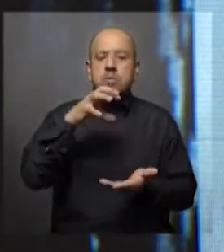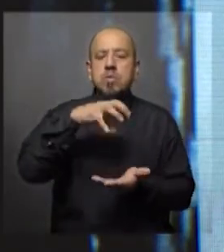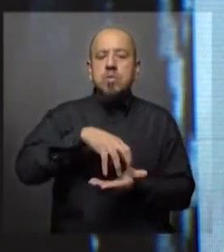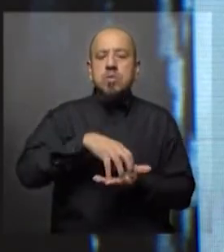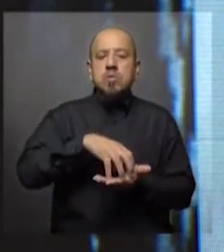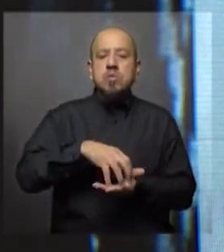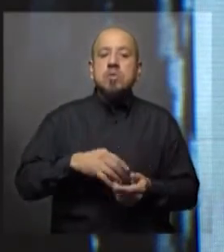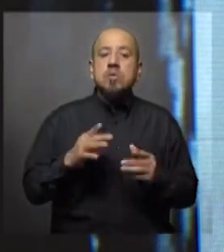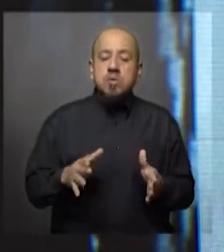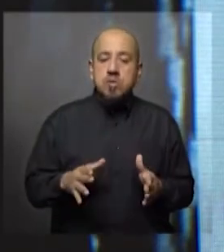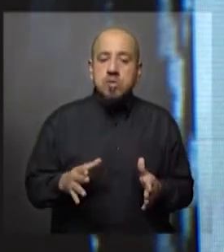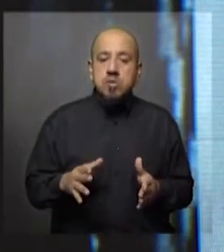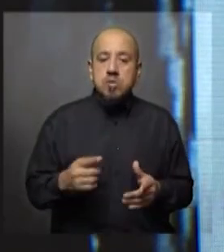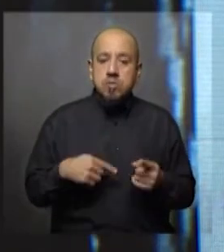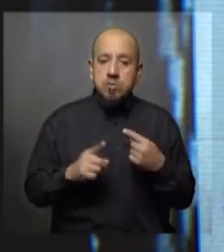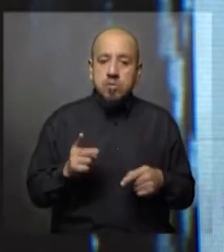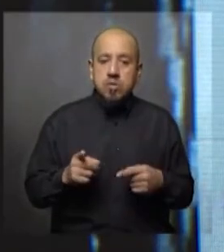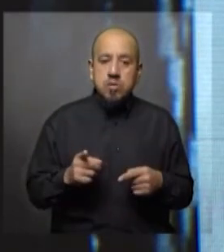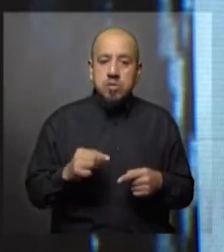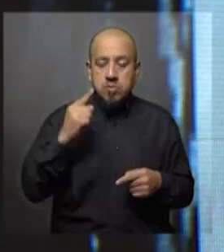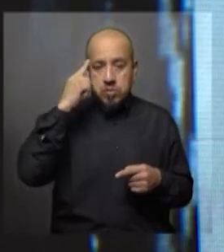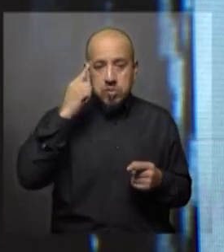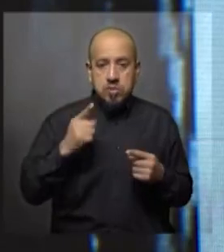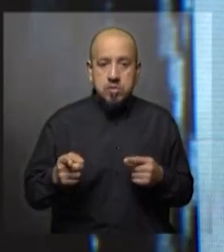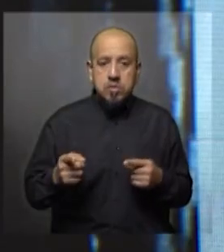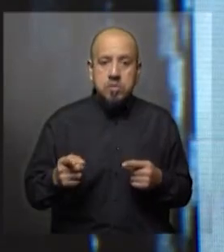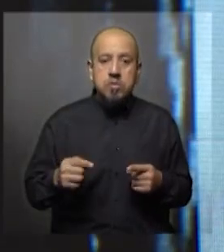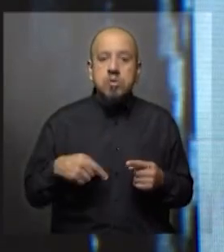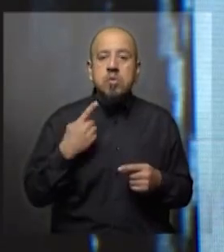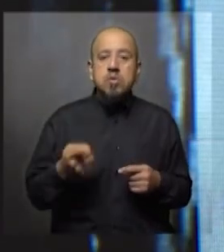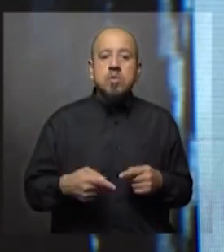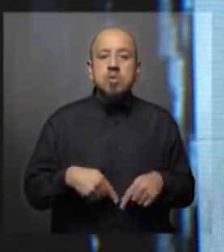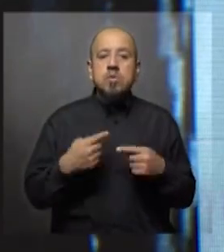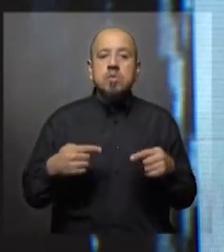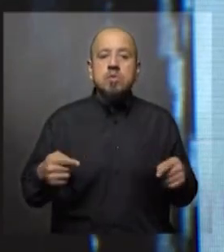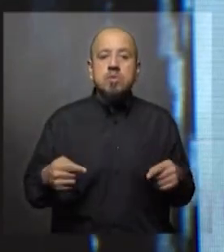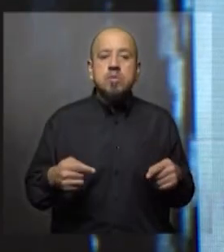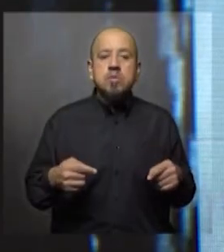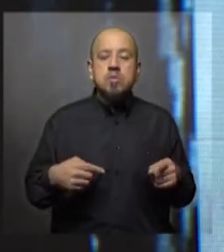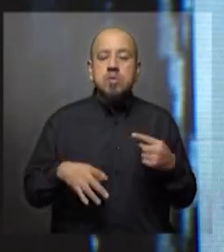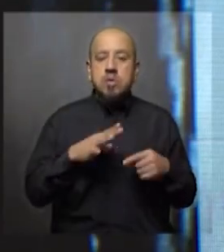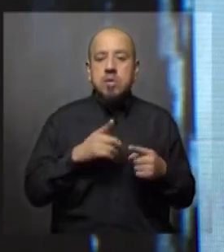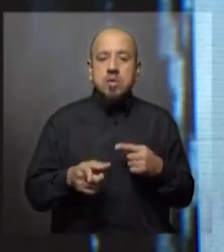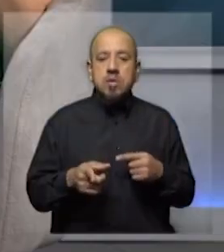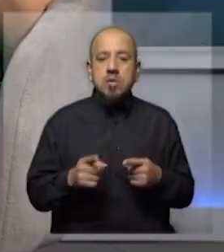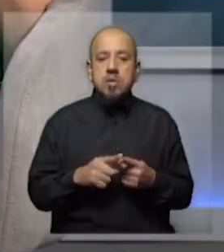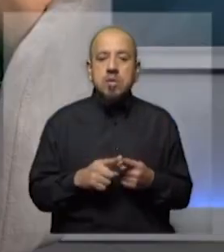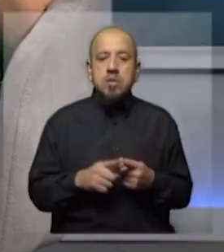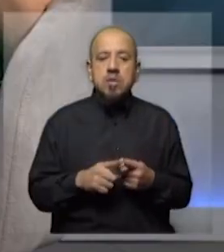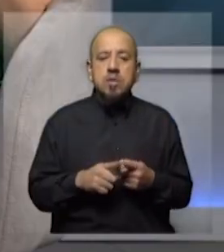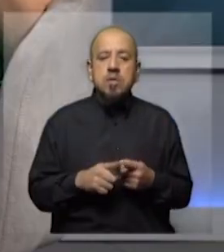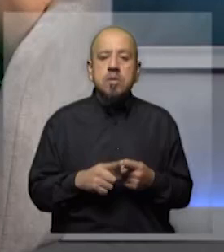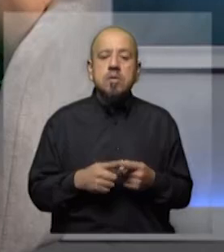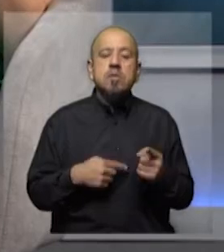sin poner en discusión y en consideración otras determinantes estructurales que lo han colocado en ese lugar sí